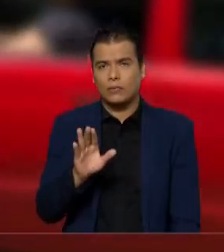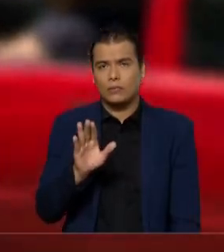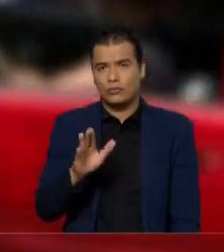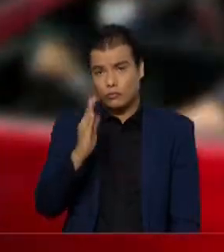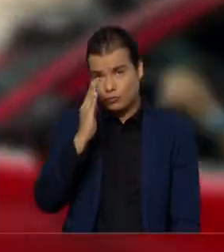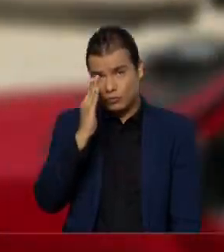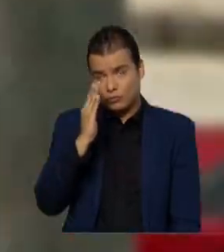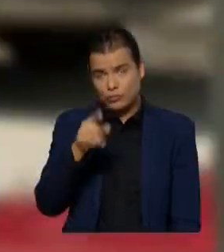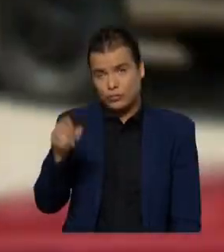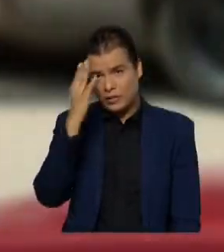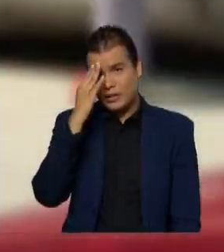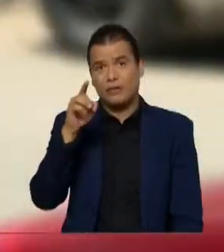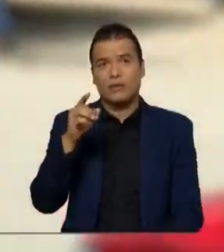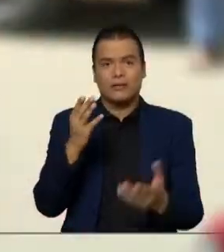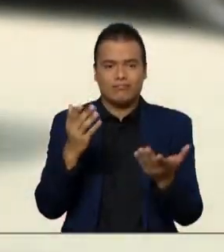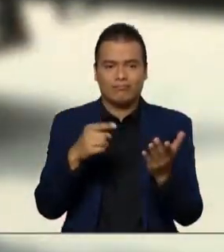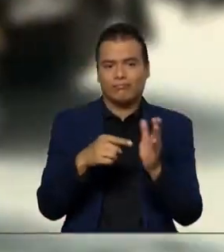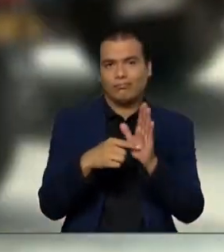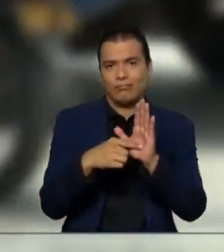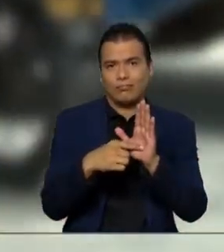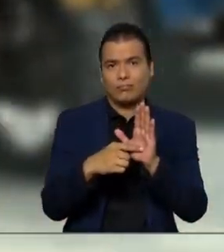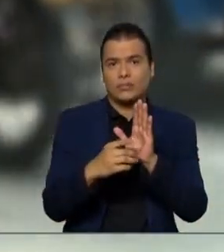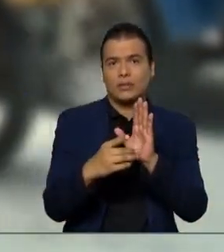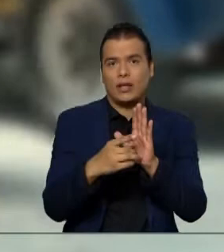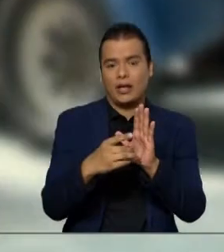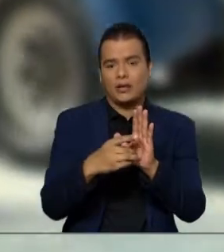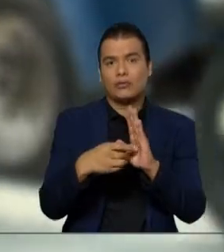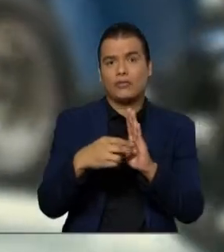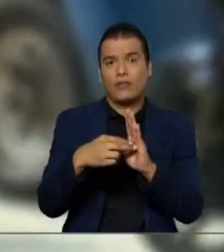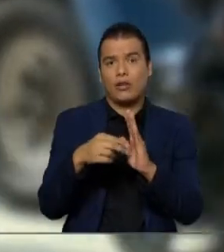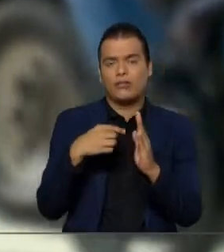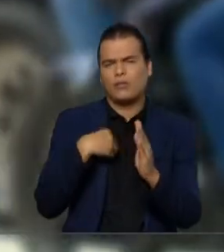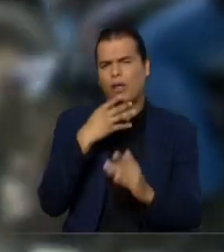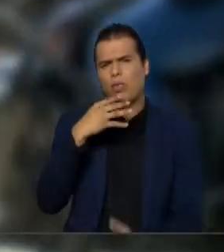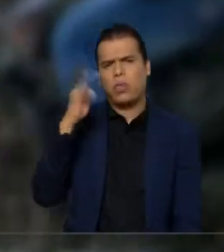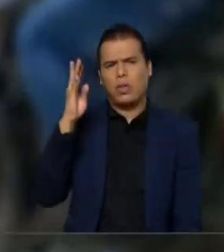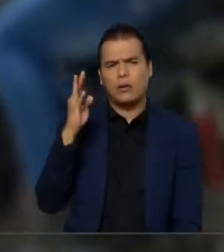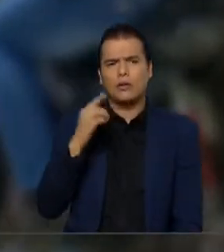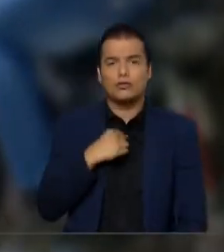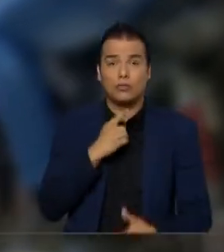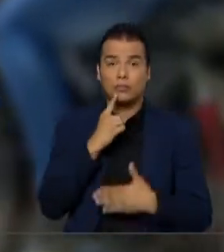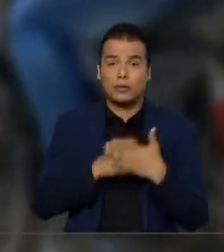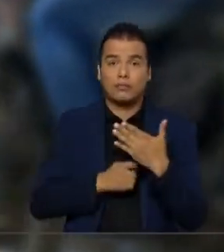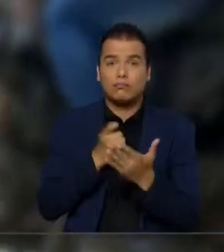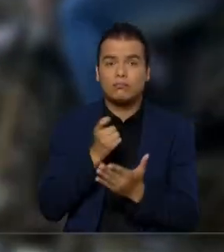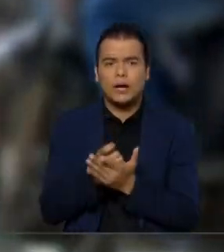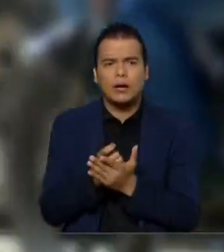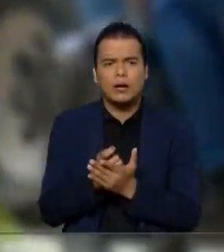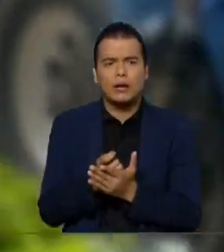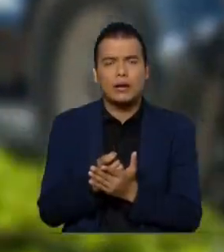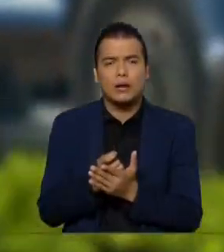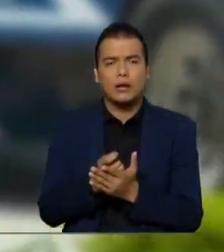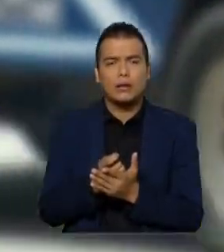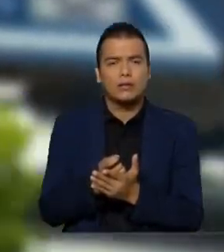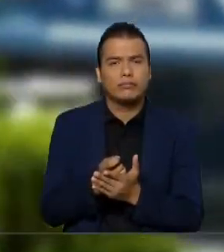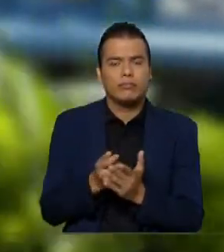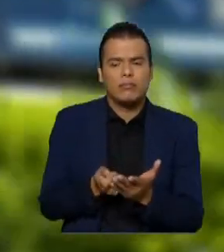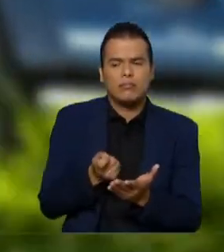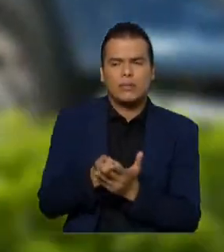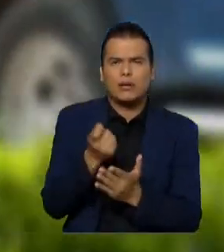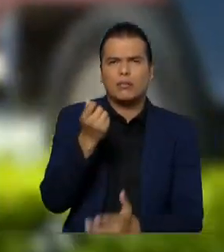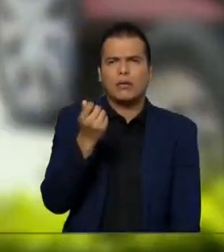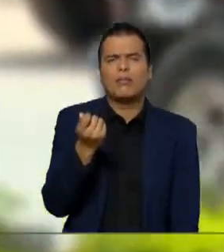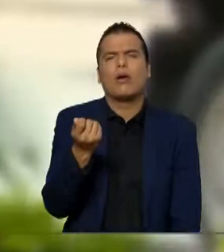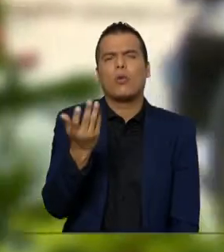una sanción, y esa sanción va alrededor de los 500.000 pesos, e implica la inmovilización. Definitivamente lo que